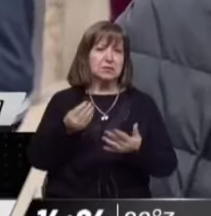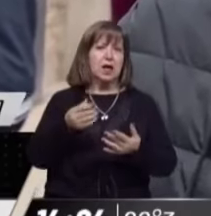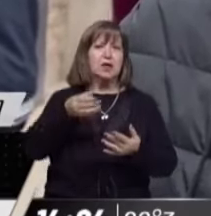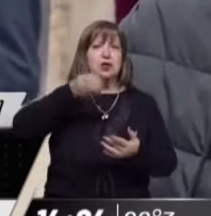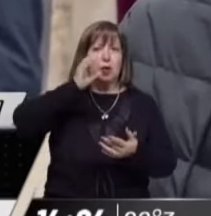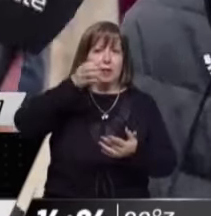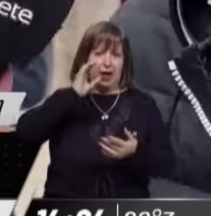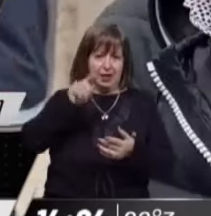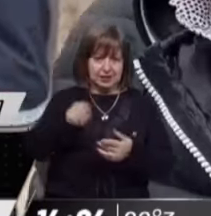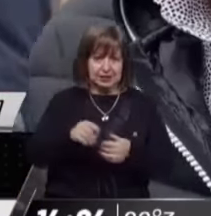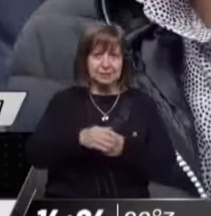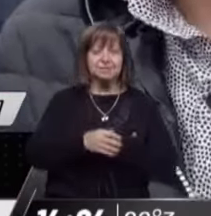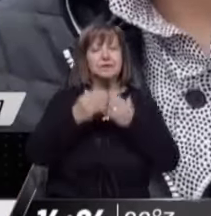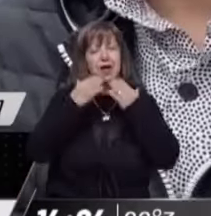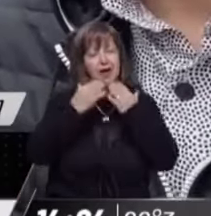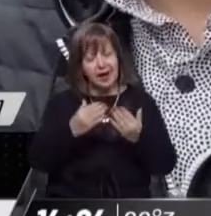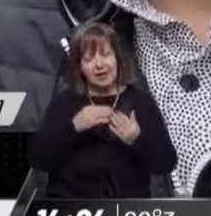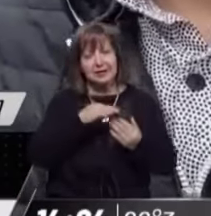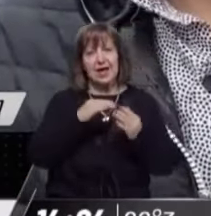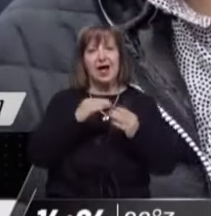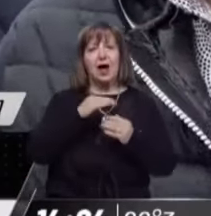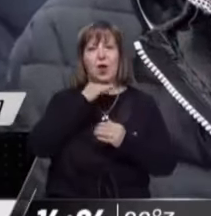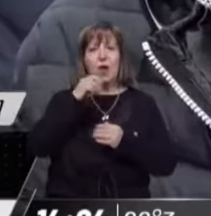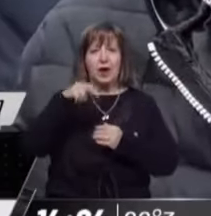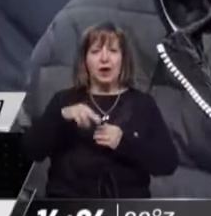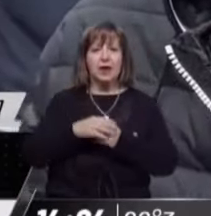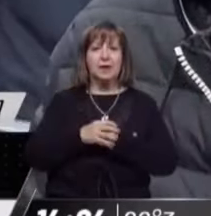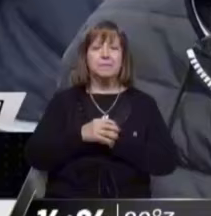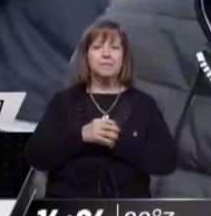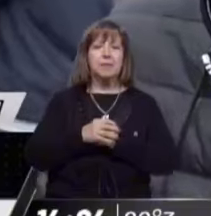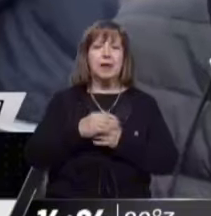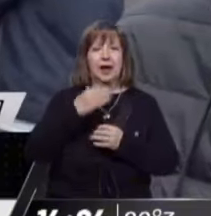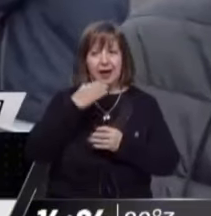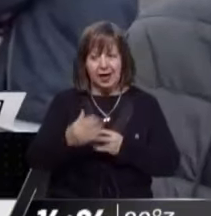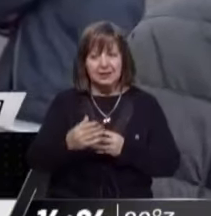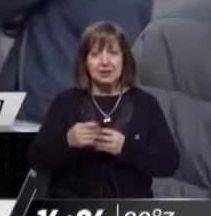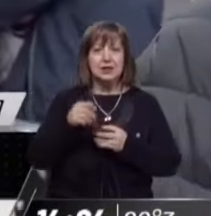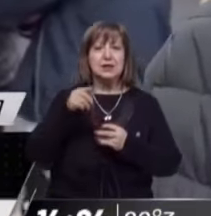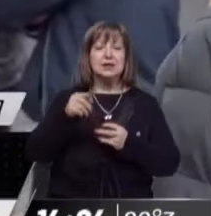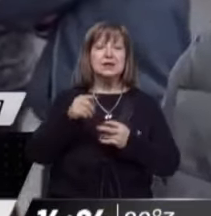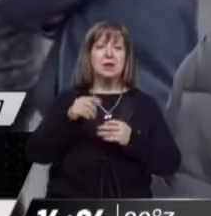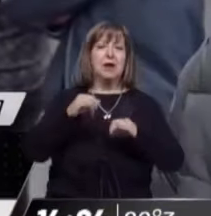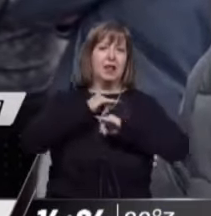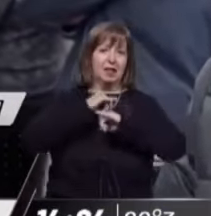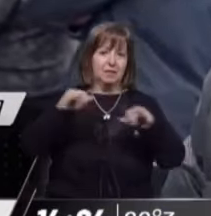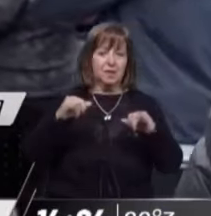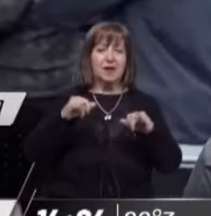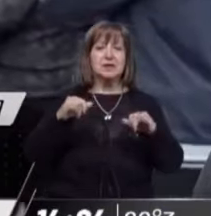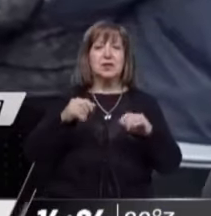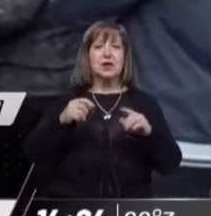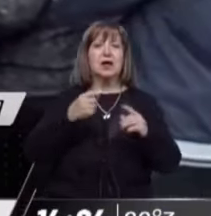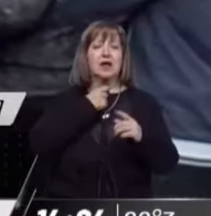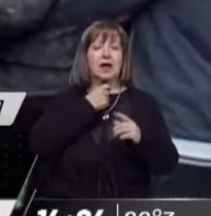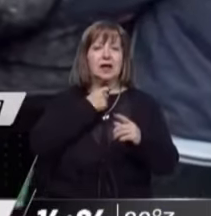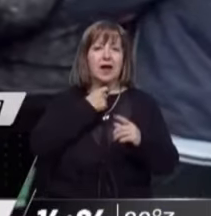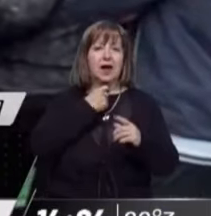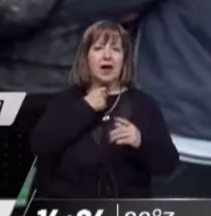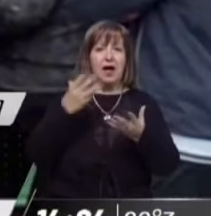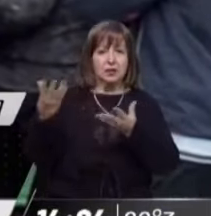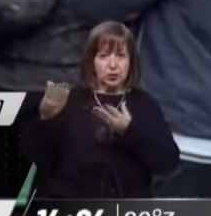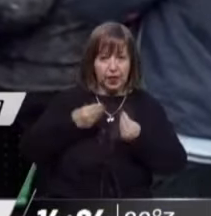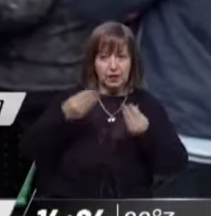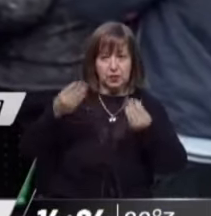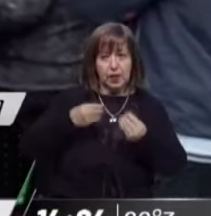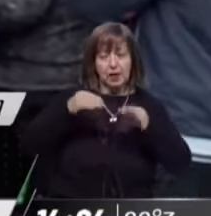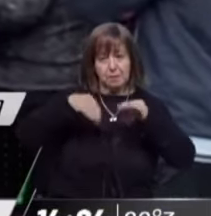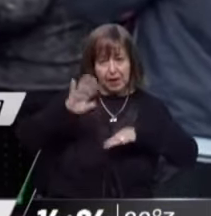pasa, sí, sí. Gracias, Juan. No, muchas gracias a usted y bueno, también dejarle ya a través de esta nota a todos aquellos que quieran, gente que quiera ayudarnos y